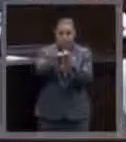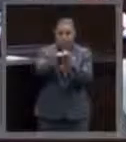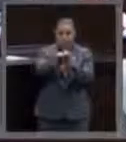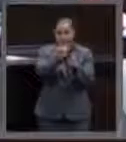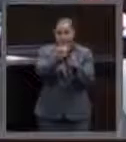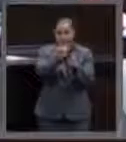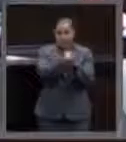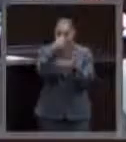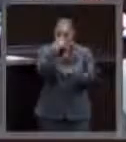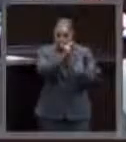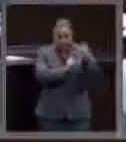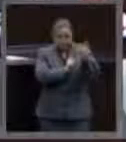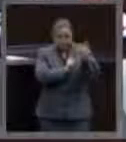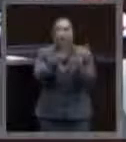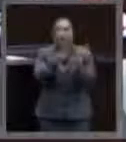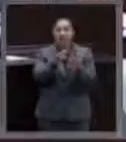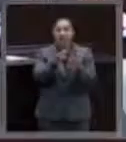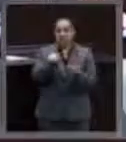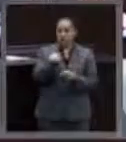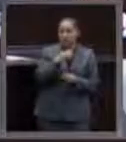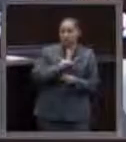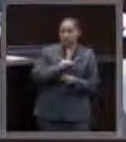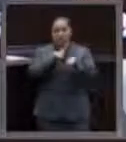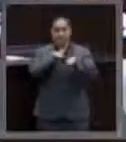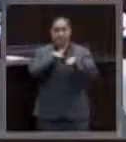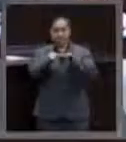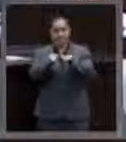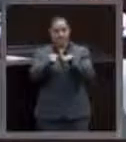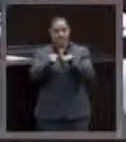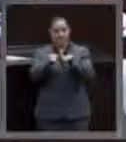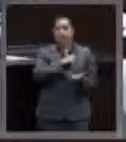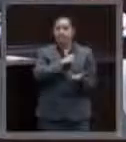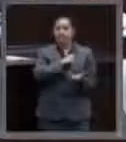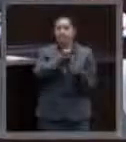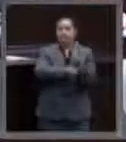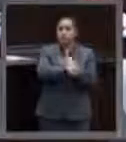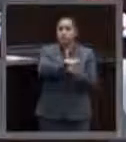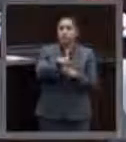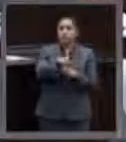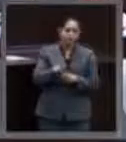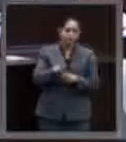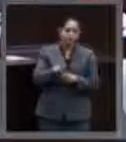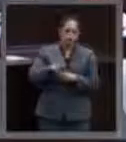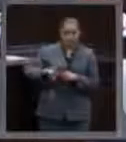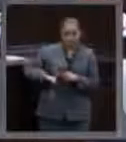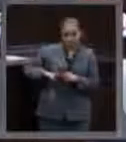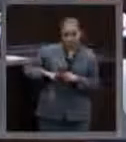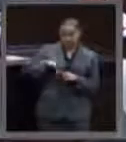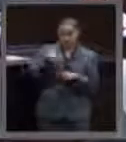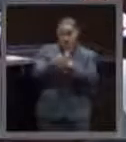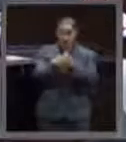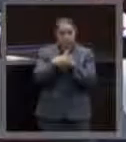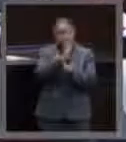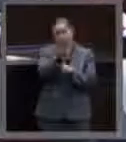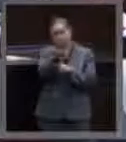quienes utilizan el cargo público para lucrar tenemos el ejemplo de zacatecas el gobernador está por salir y está ya